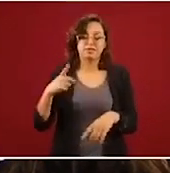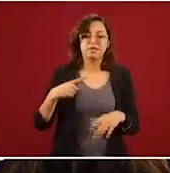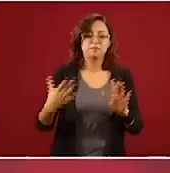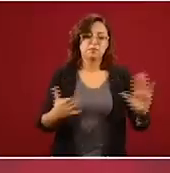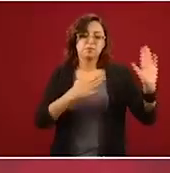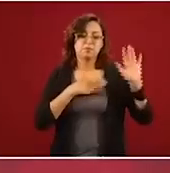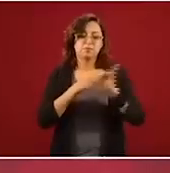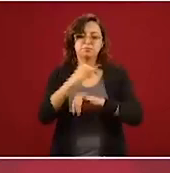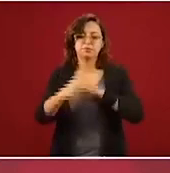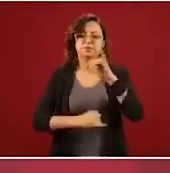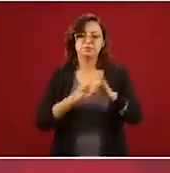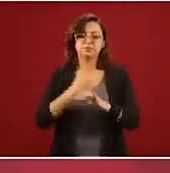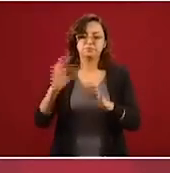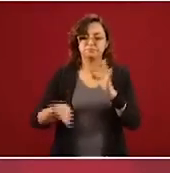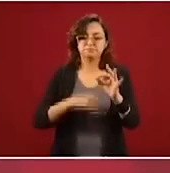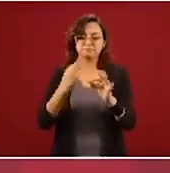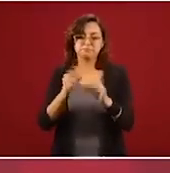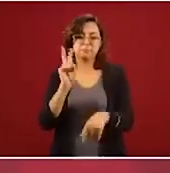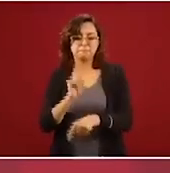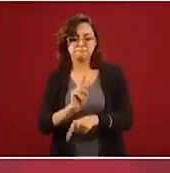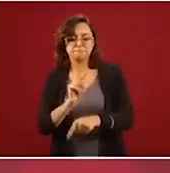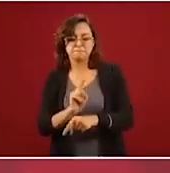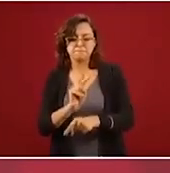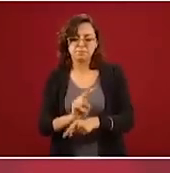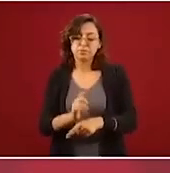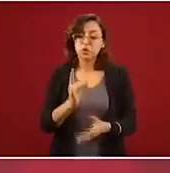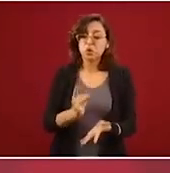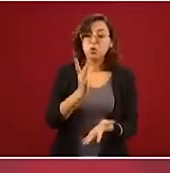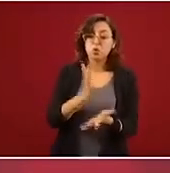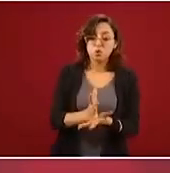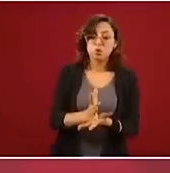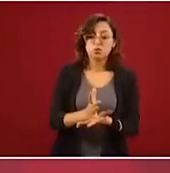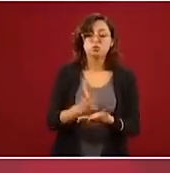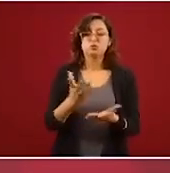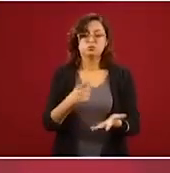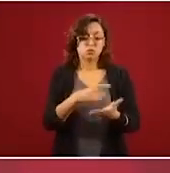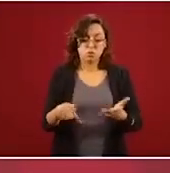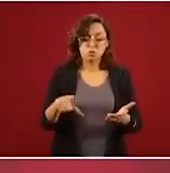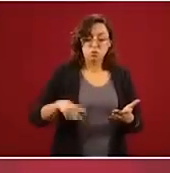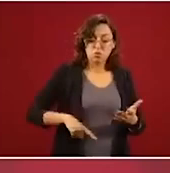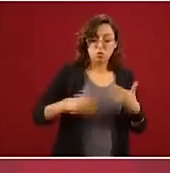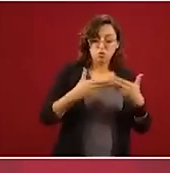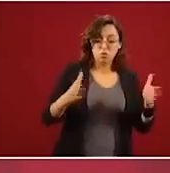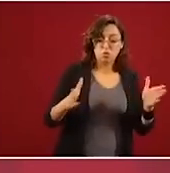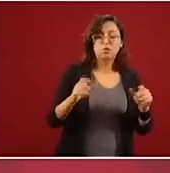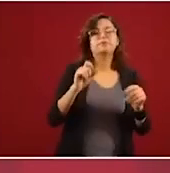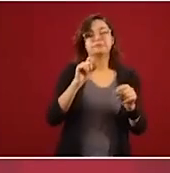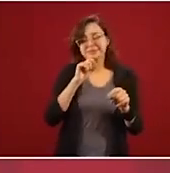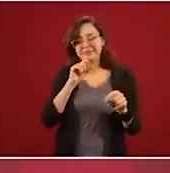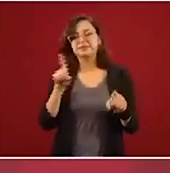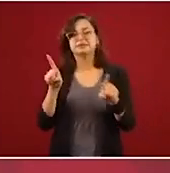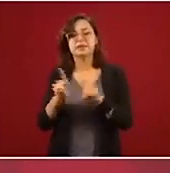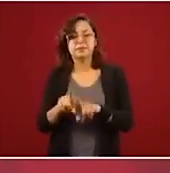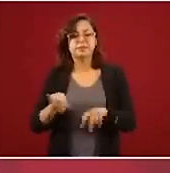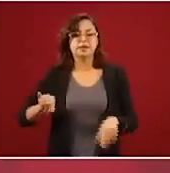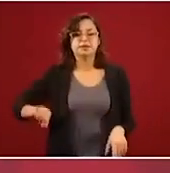compromisos internacionales que tenemos, no solamente en relación de compras públicas, sino también que nos